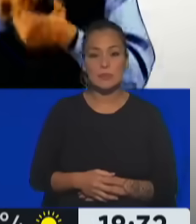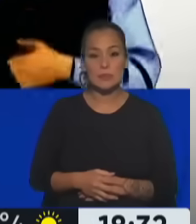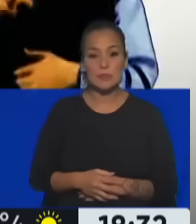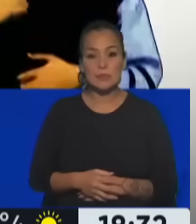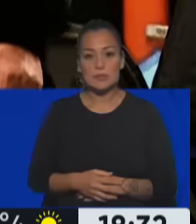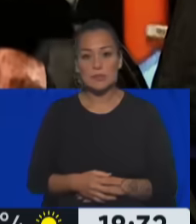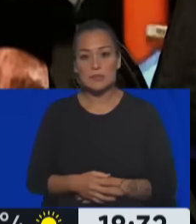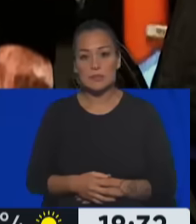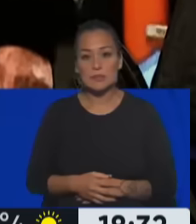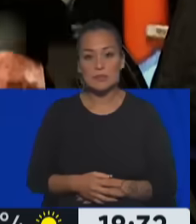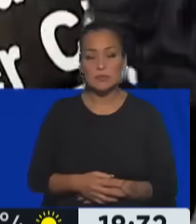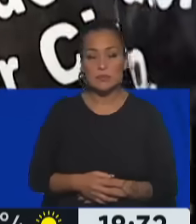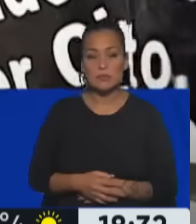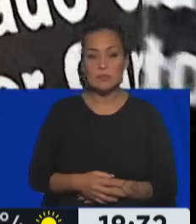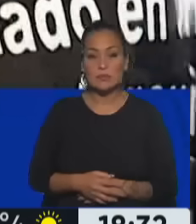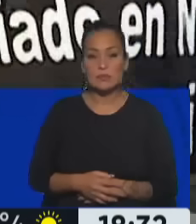fue un gran ejercicio.